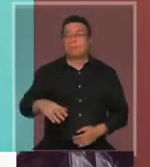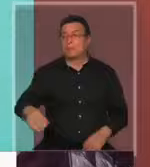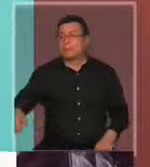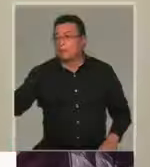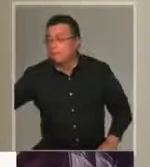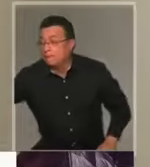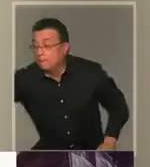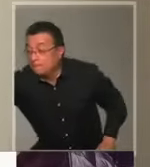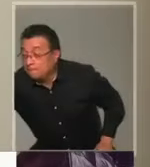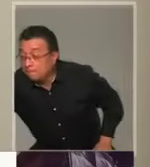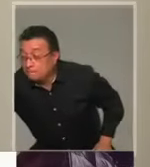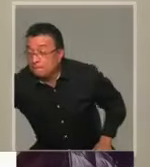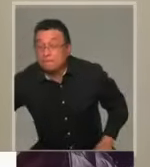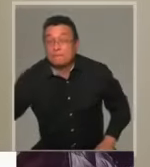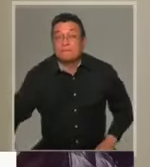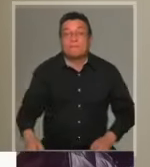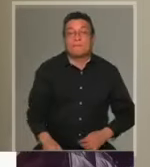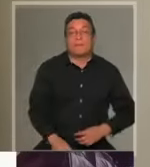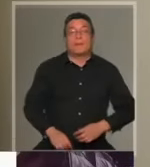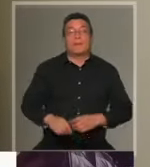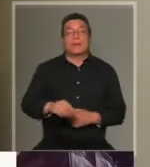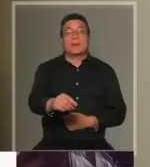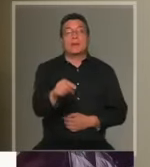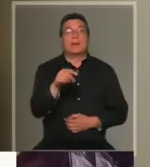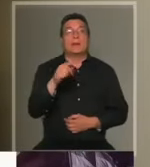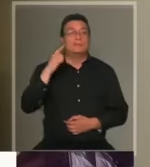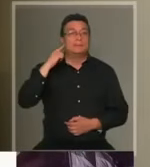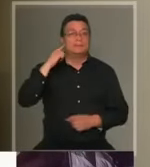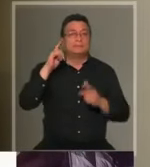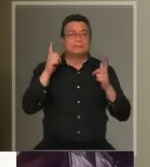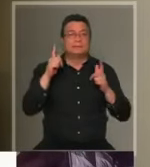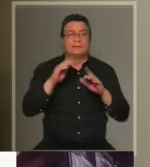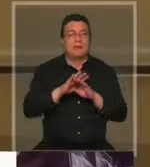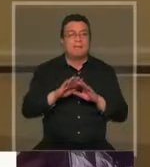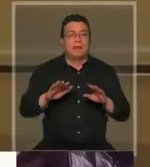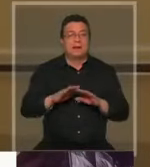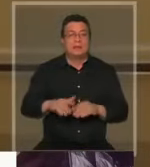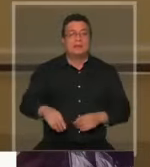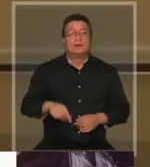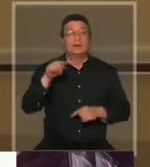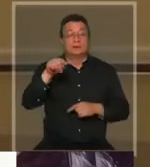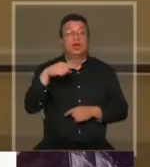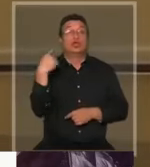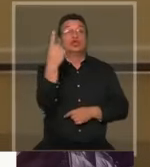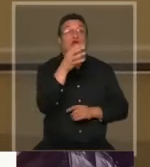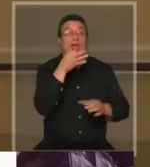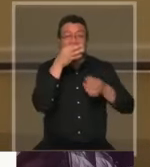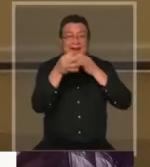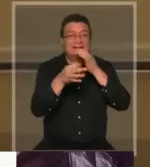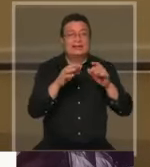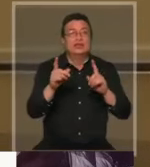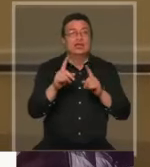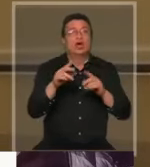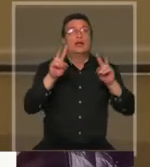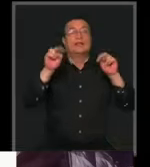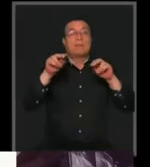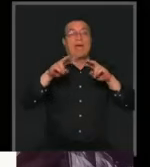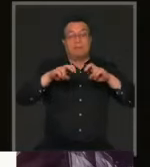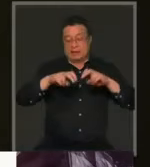estafada. Consultamos a DG Medios y a Punto Ticket, pero ambos prefirieron no referirse a este caso por encontrarse en